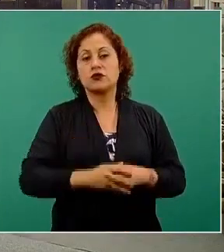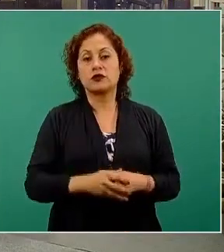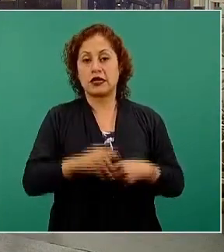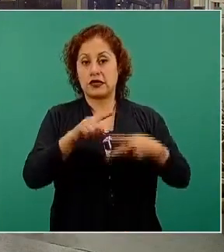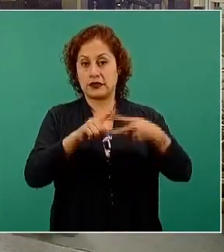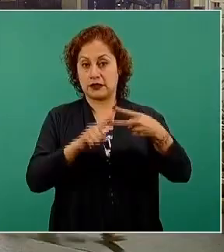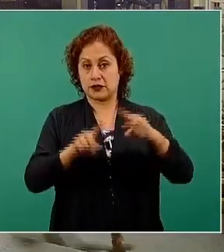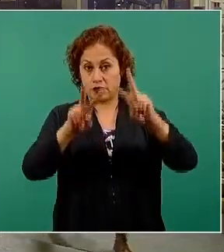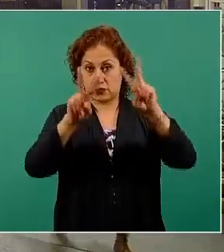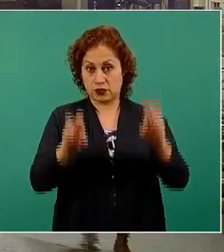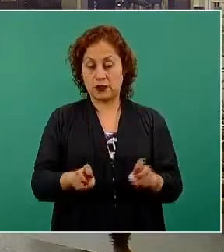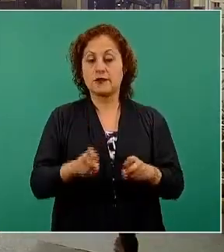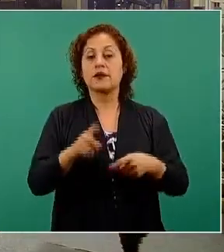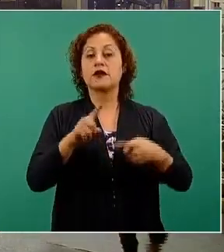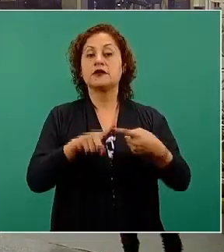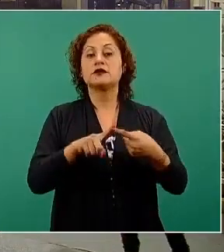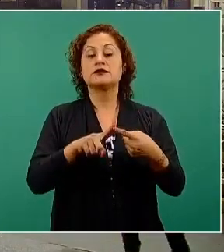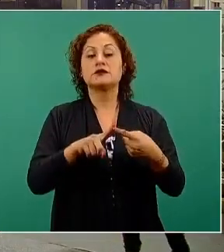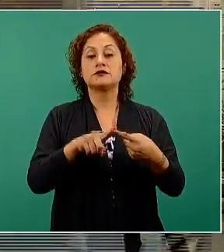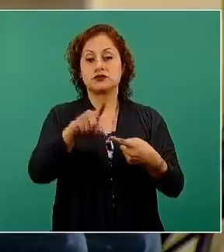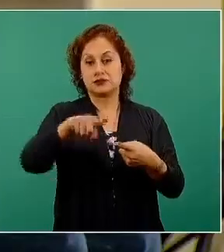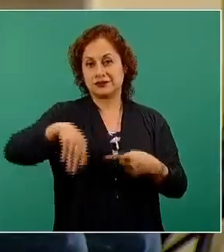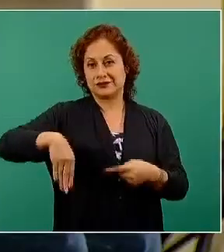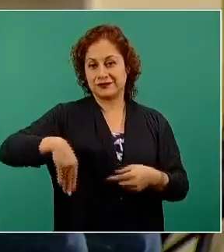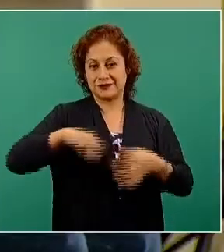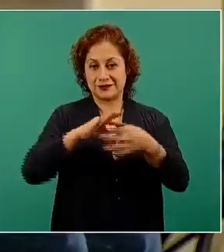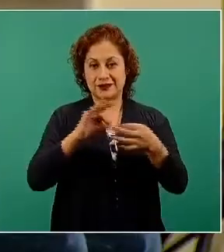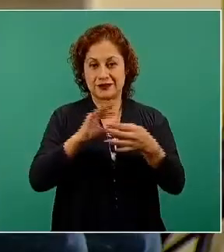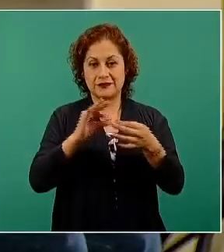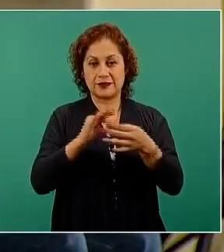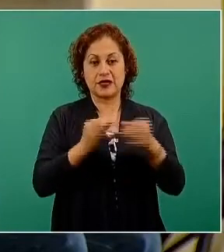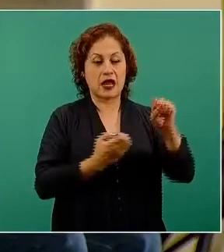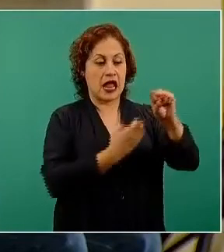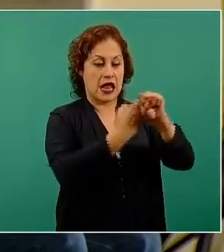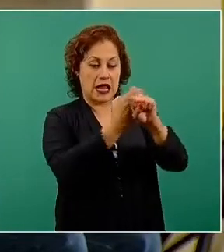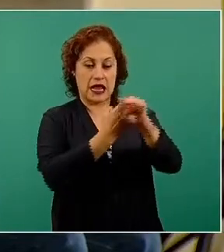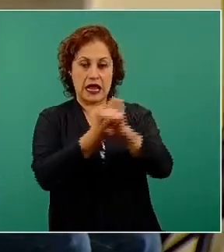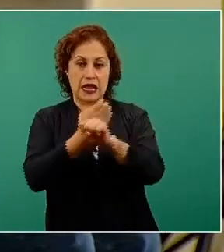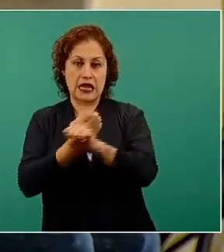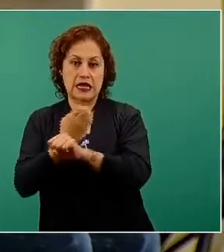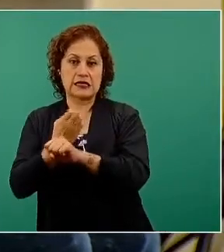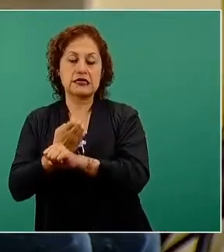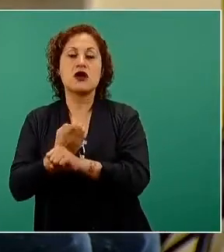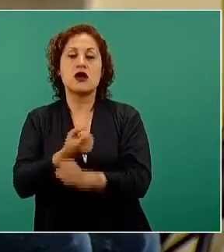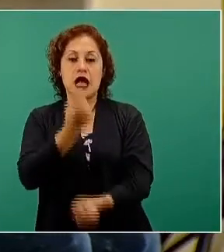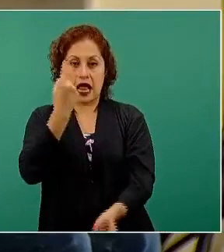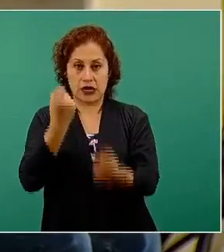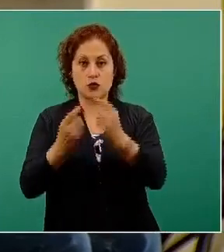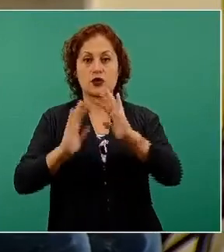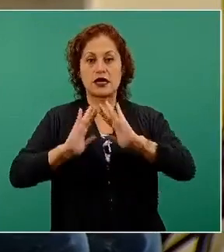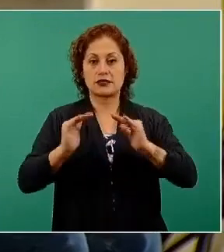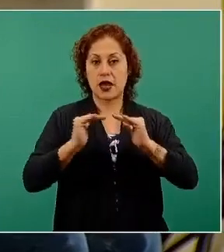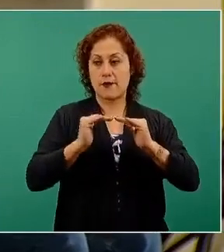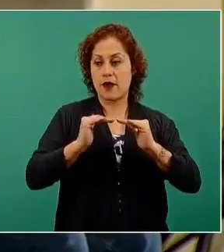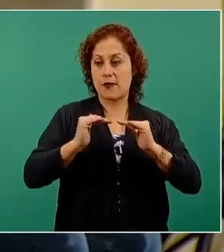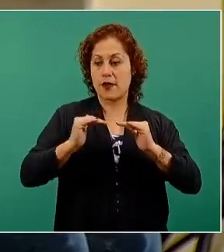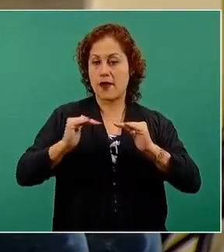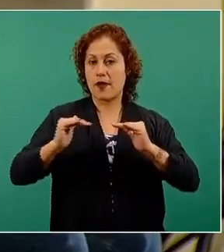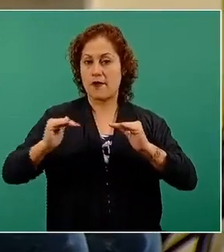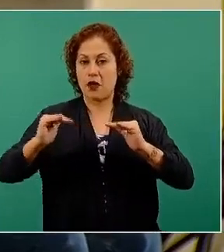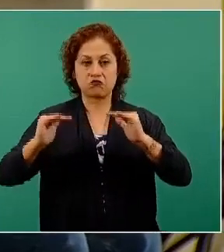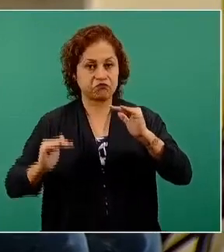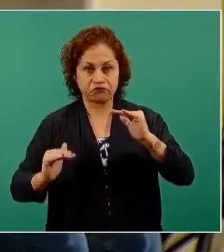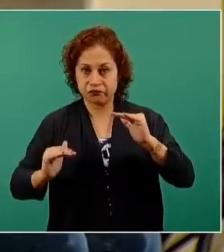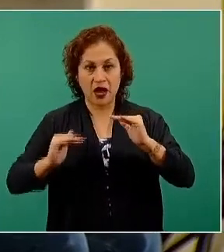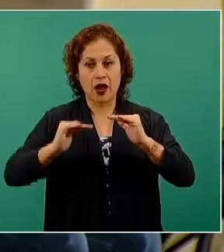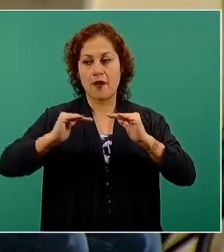comentaste ahorita en la presentación que hay algunas entidades, pocas, que están ya entrando en una meseta. Si pudieras detallarnos